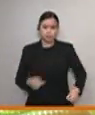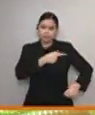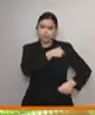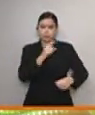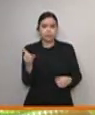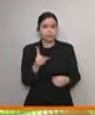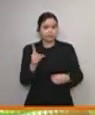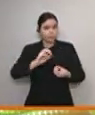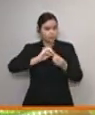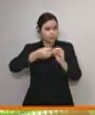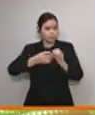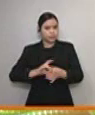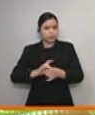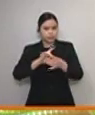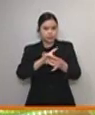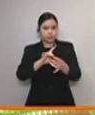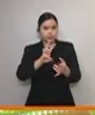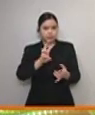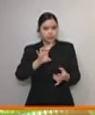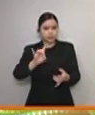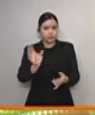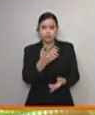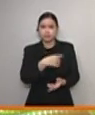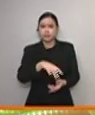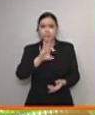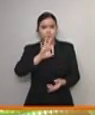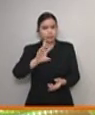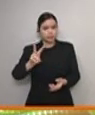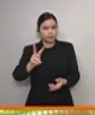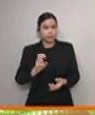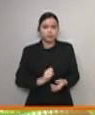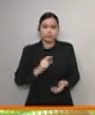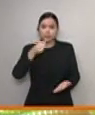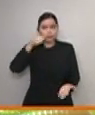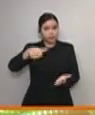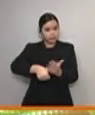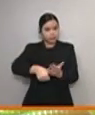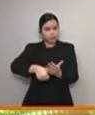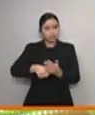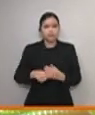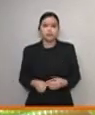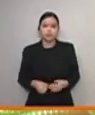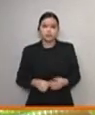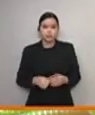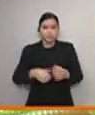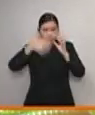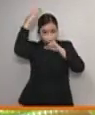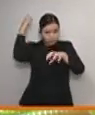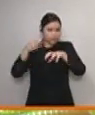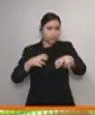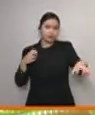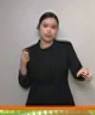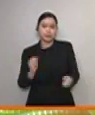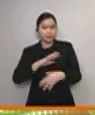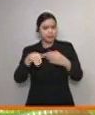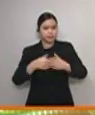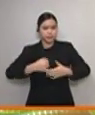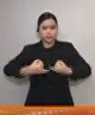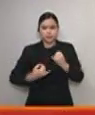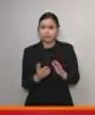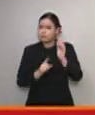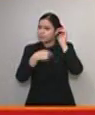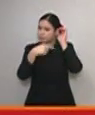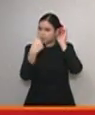derecha, números que lo relacionan 68 y 92. Con su carta astral Leo. Para todos los jugadores de más